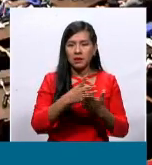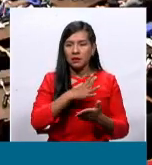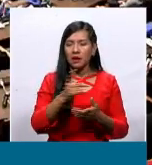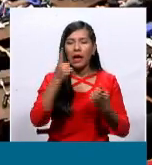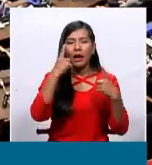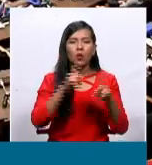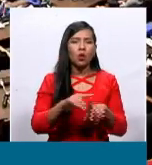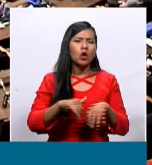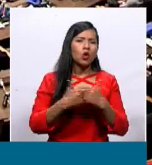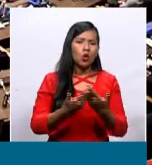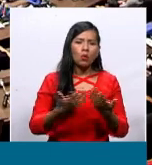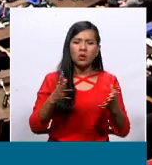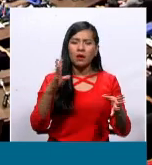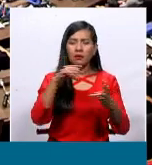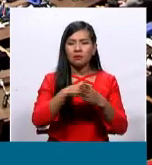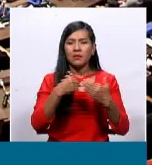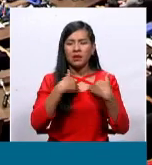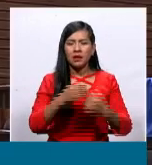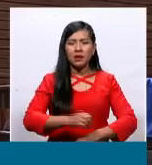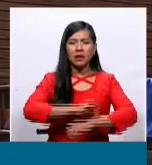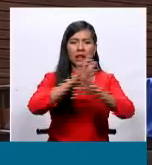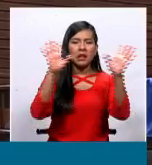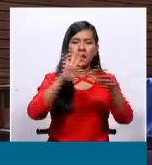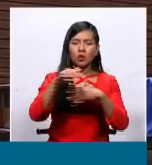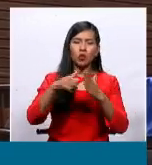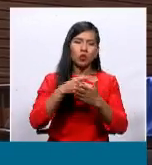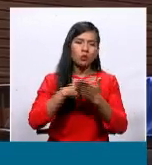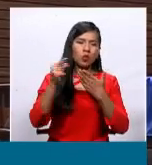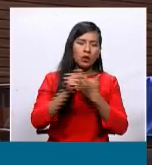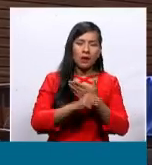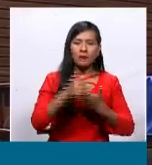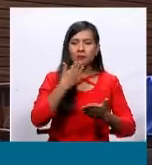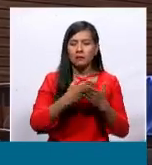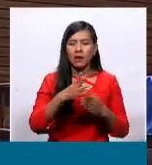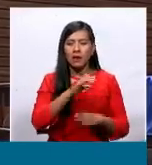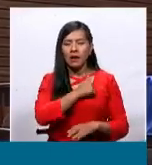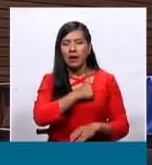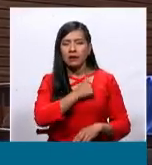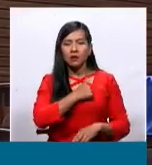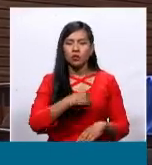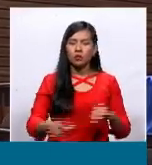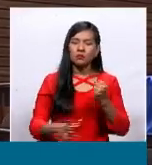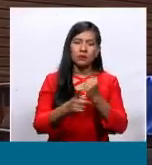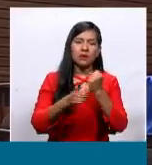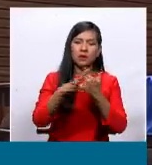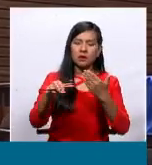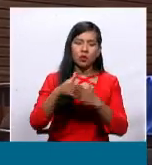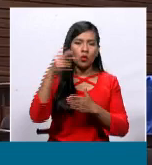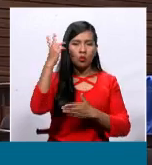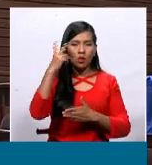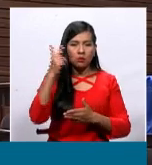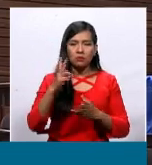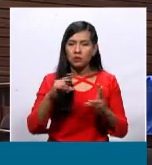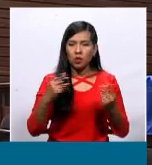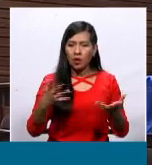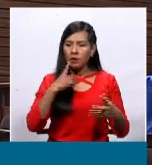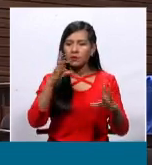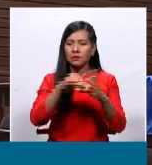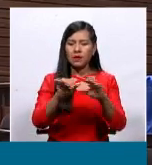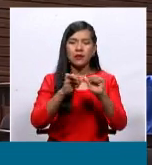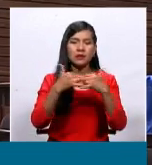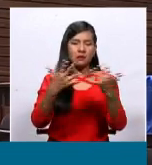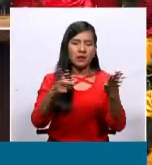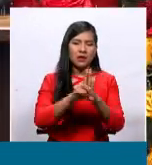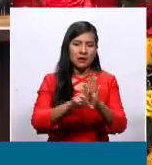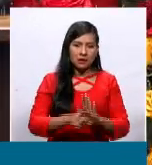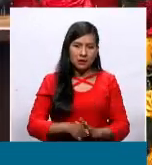de contenido programático, de comportamiento, incluso de liderazgo político en el legislativo. Es decir, en los